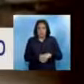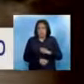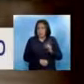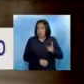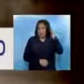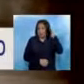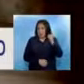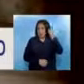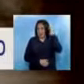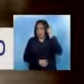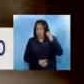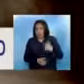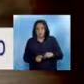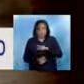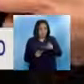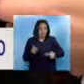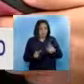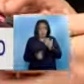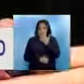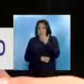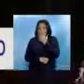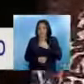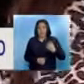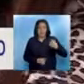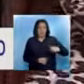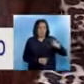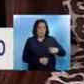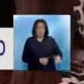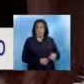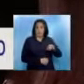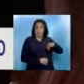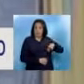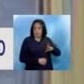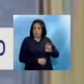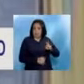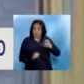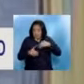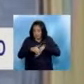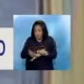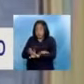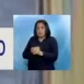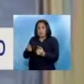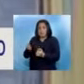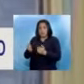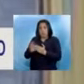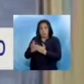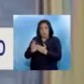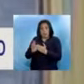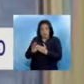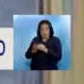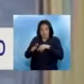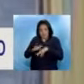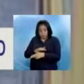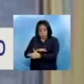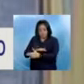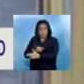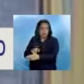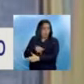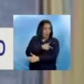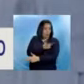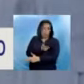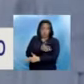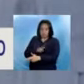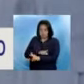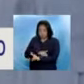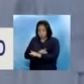Disparan al aire para generar terror. El abogado Persindesa entra a su casa y 8 segundos después, aprovechando que